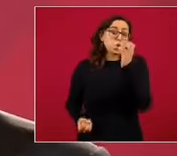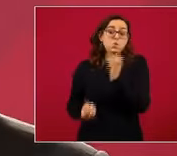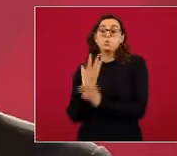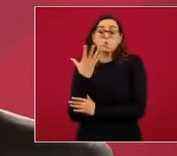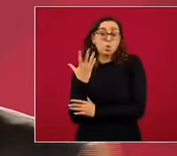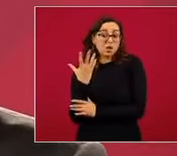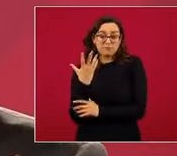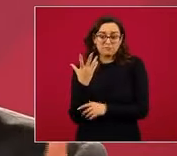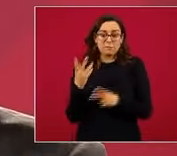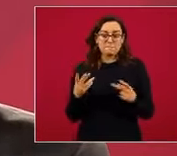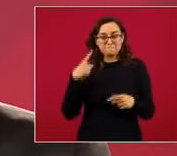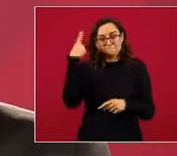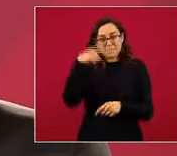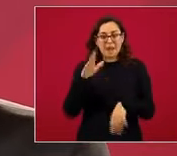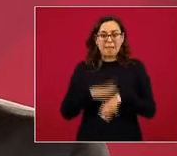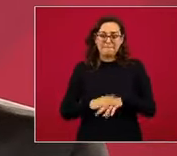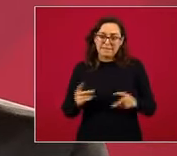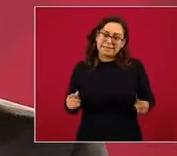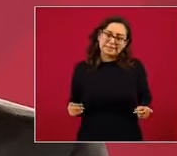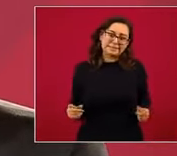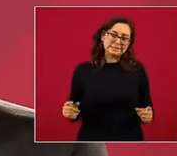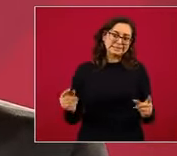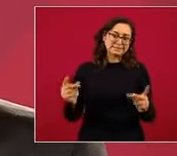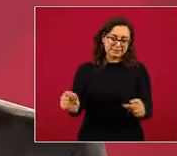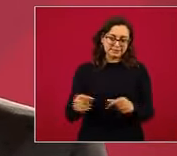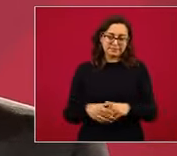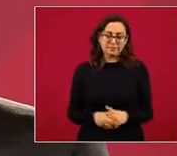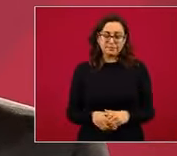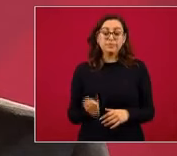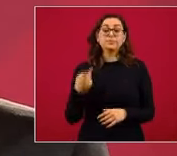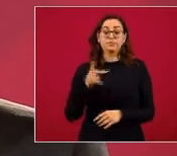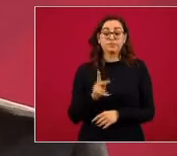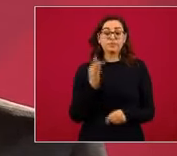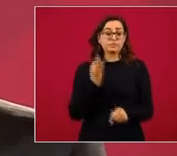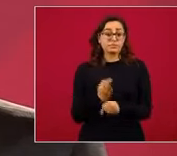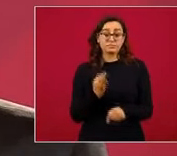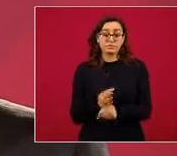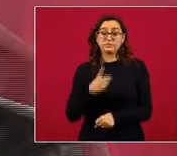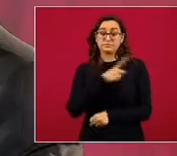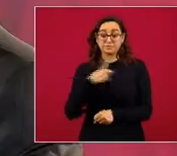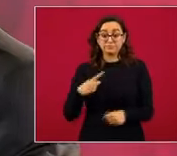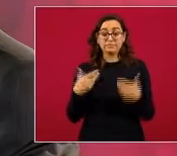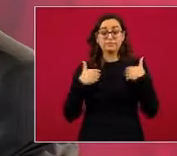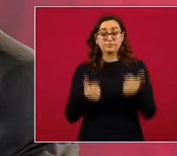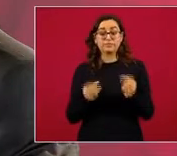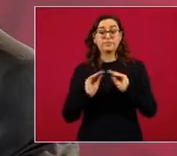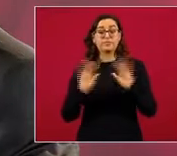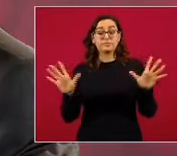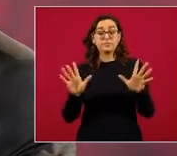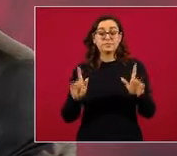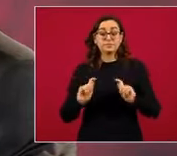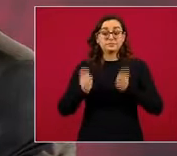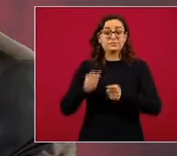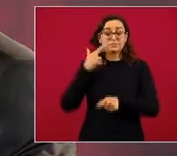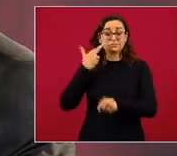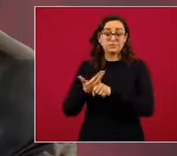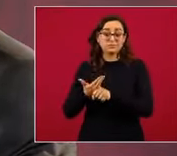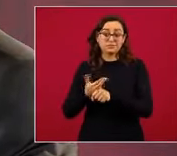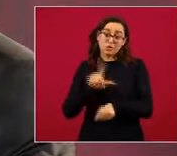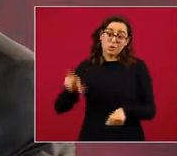ayuden a acelerar el proceso de vacunación. Pero aquí es importantísimo tener claridad. Esto es una atribución del Gobierno de